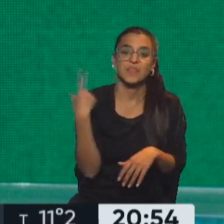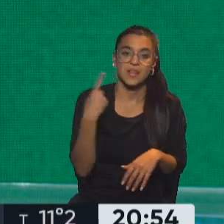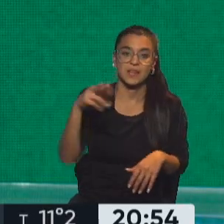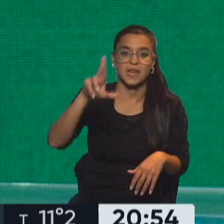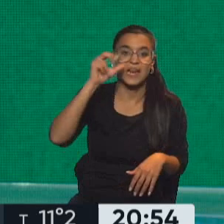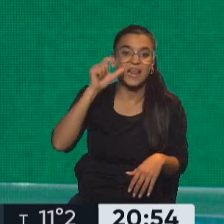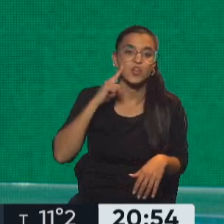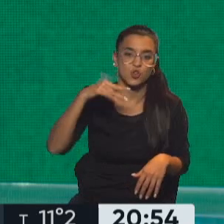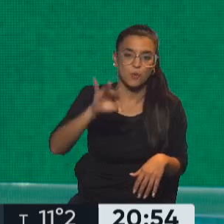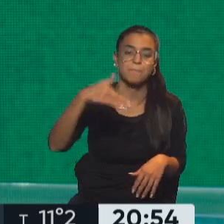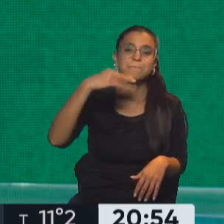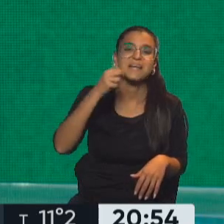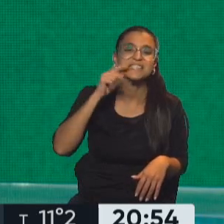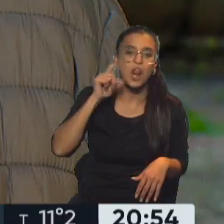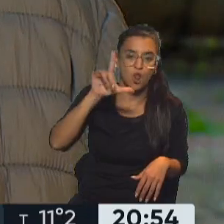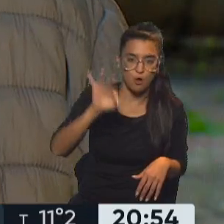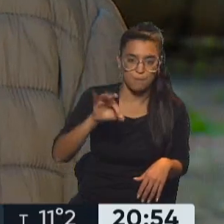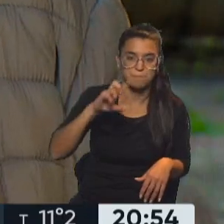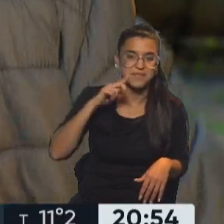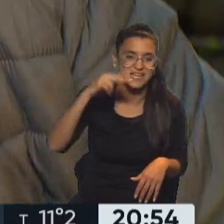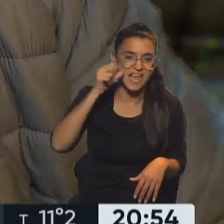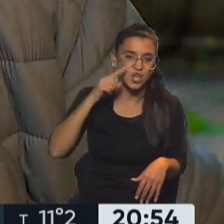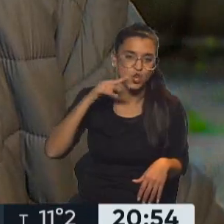Reino, justamente con Marcelo Piñeiro.